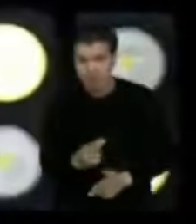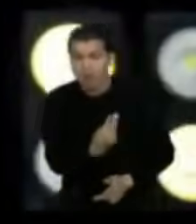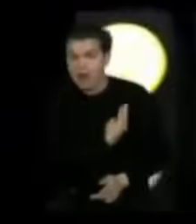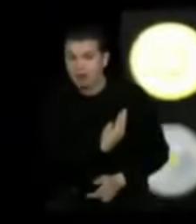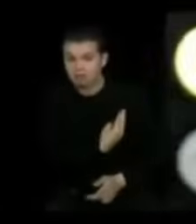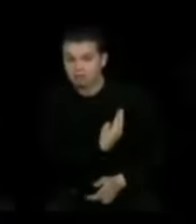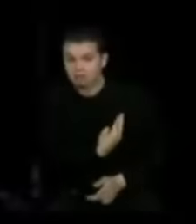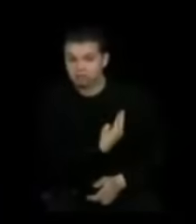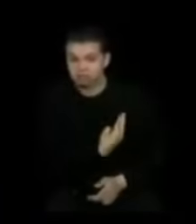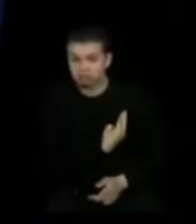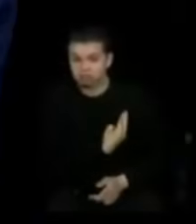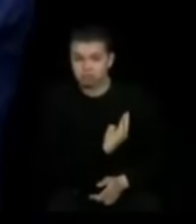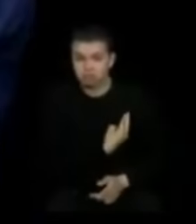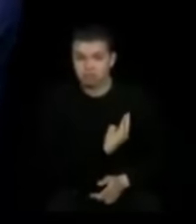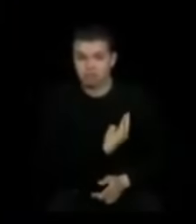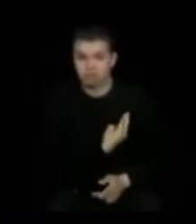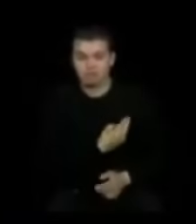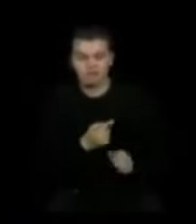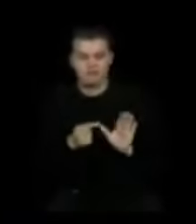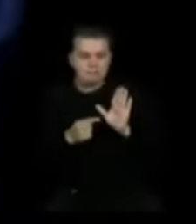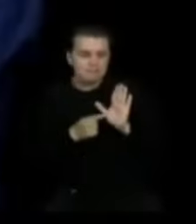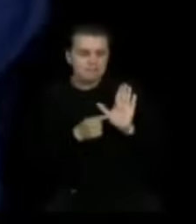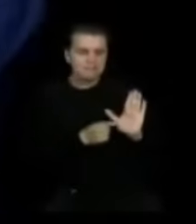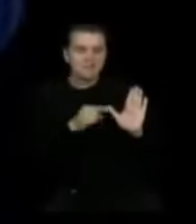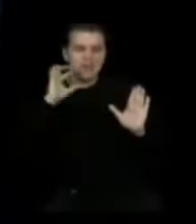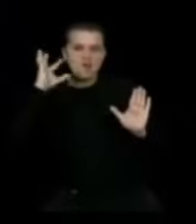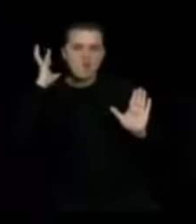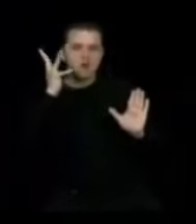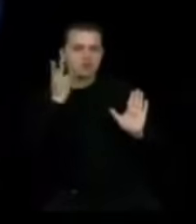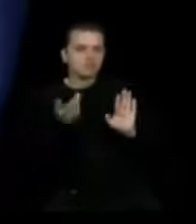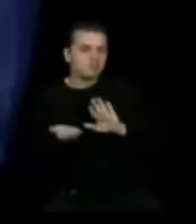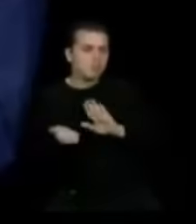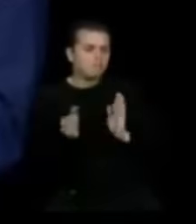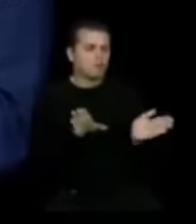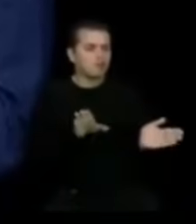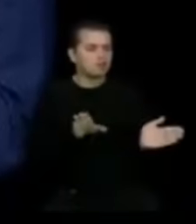religión te va a presentar a un Cristo muerto.